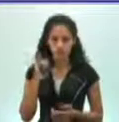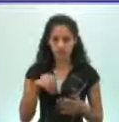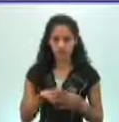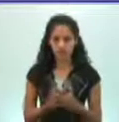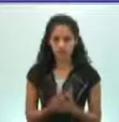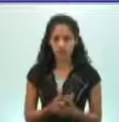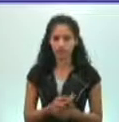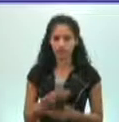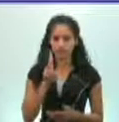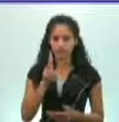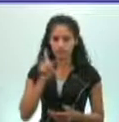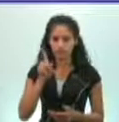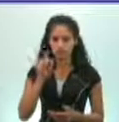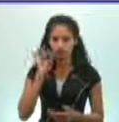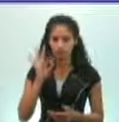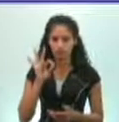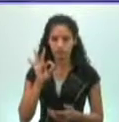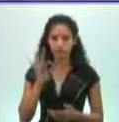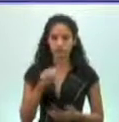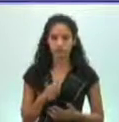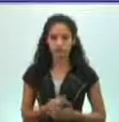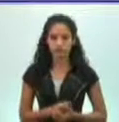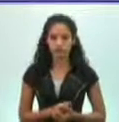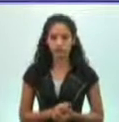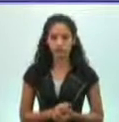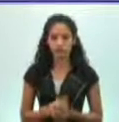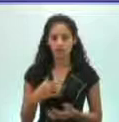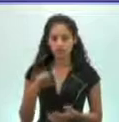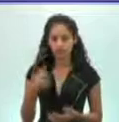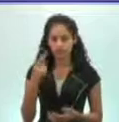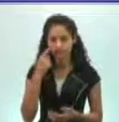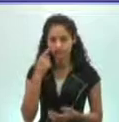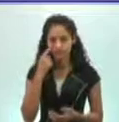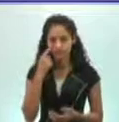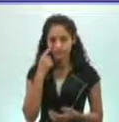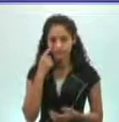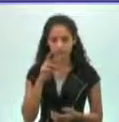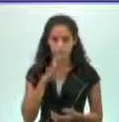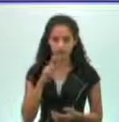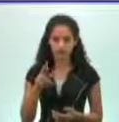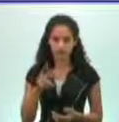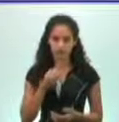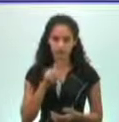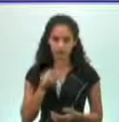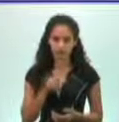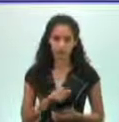de 218. Te invito a revisar tu respuesta.